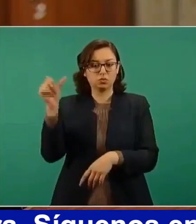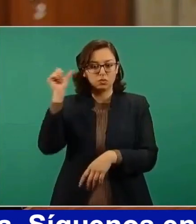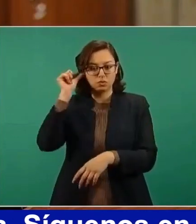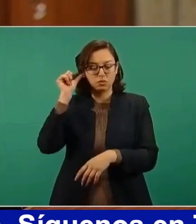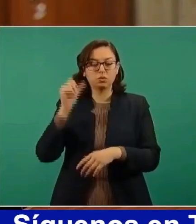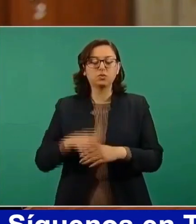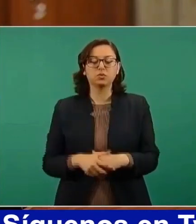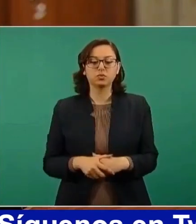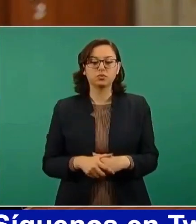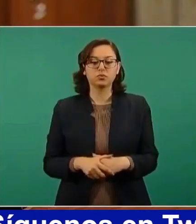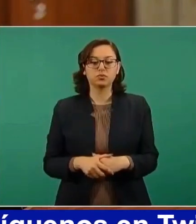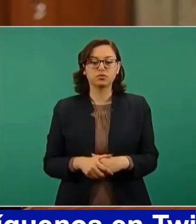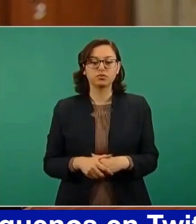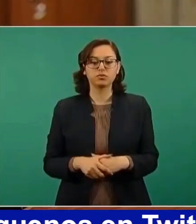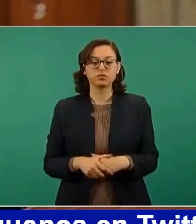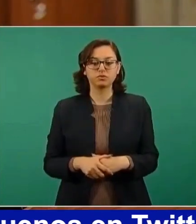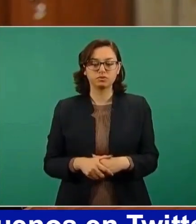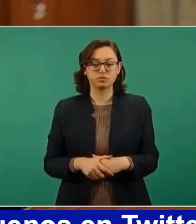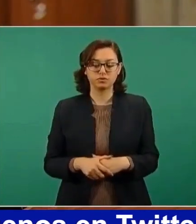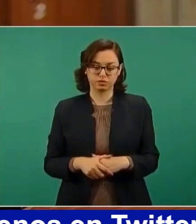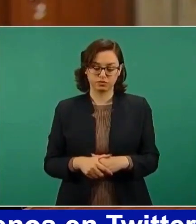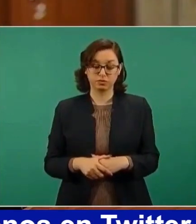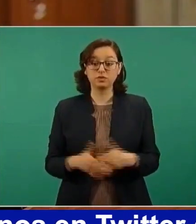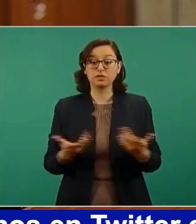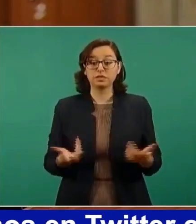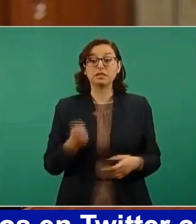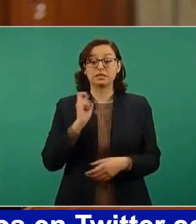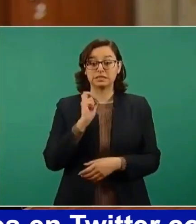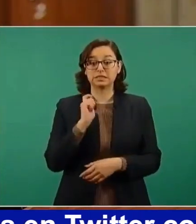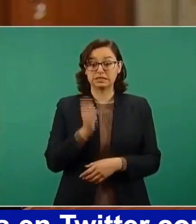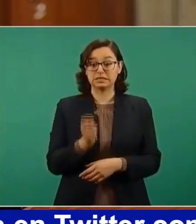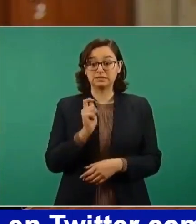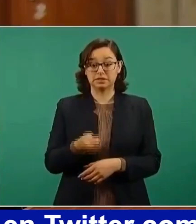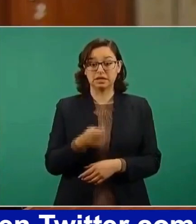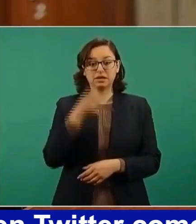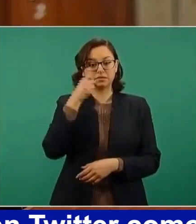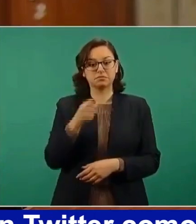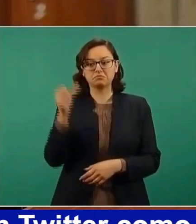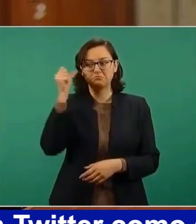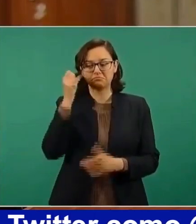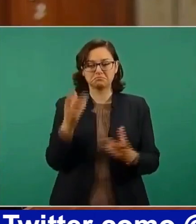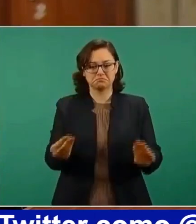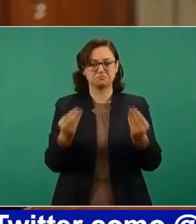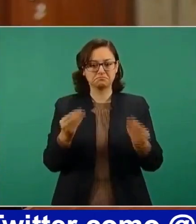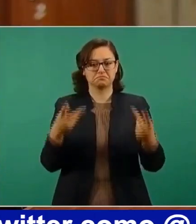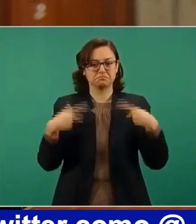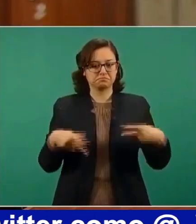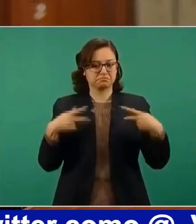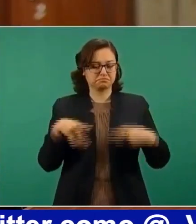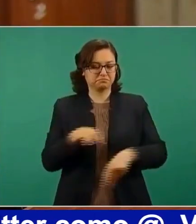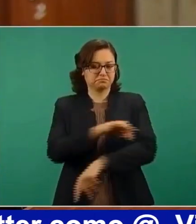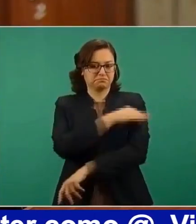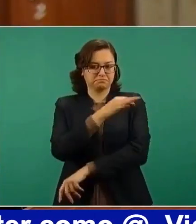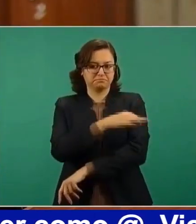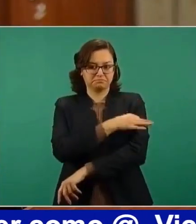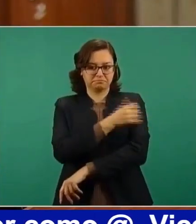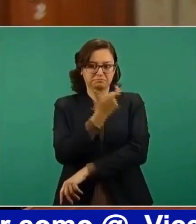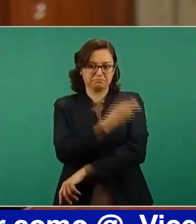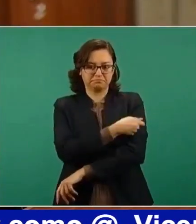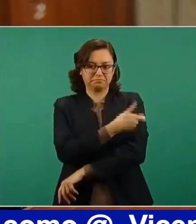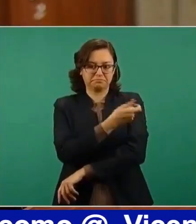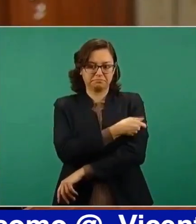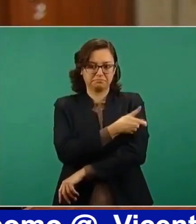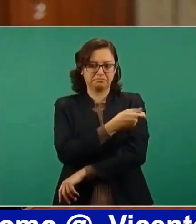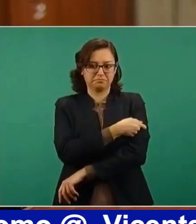ayer. Esto, desde luego, lo pone como uno de los días que tiene, y estoy casi seguro que supera la